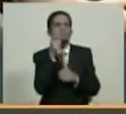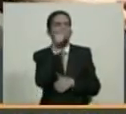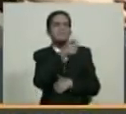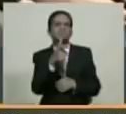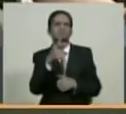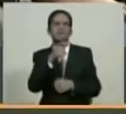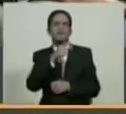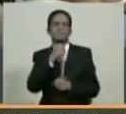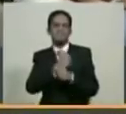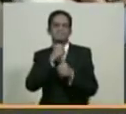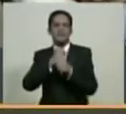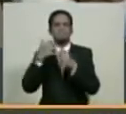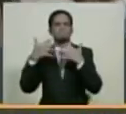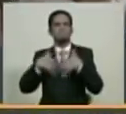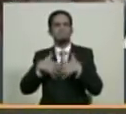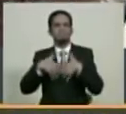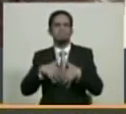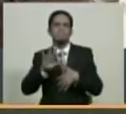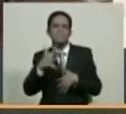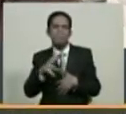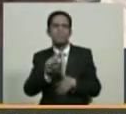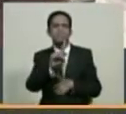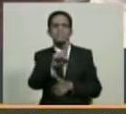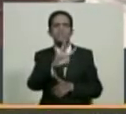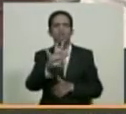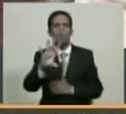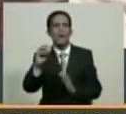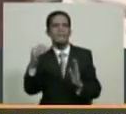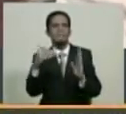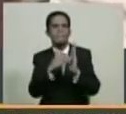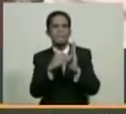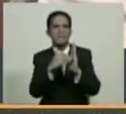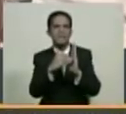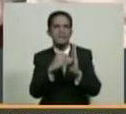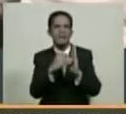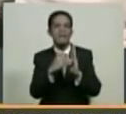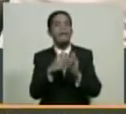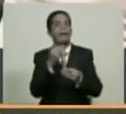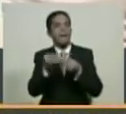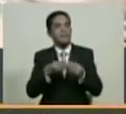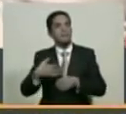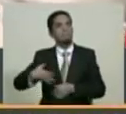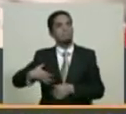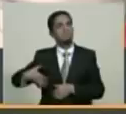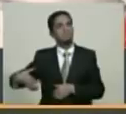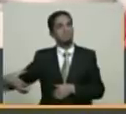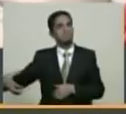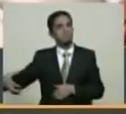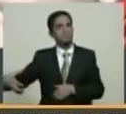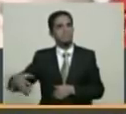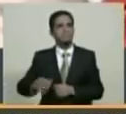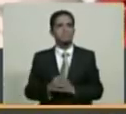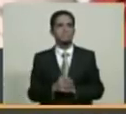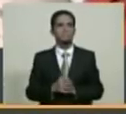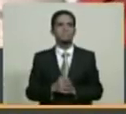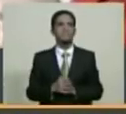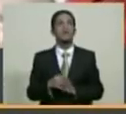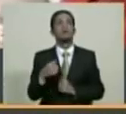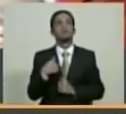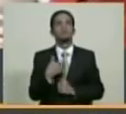mil empresas en el país, personas jurídicas, que generan riquezas por encima del promedio normal. Yo